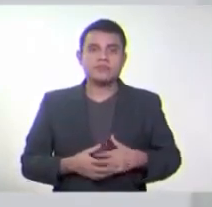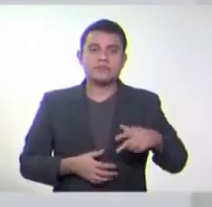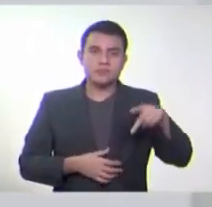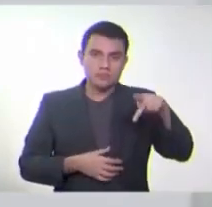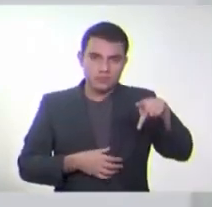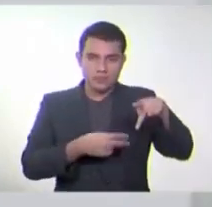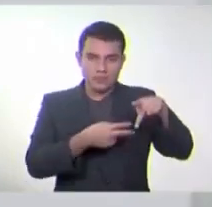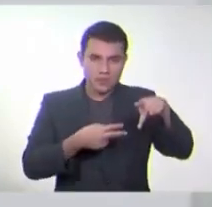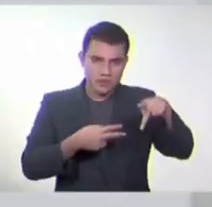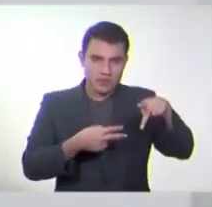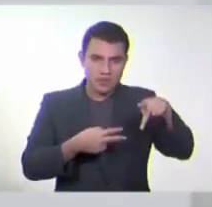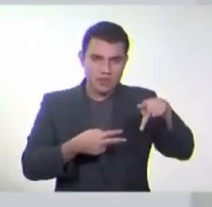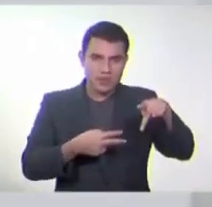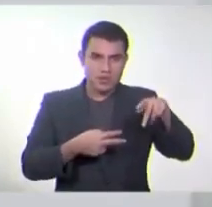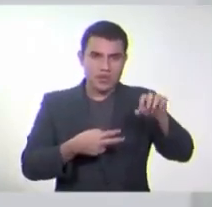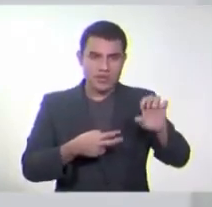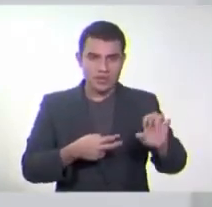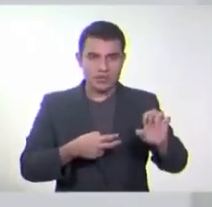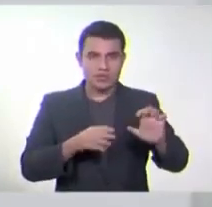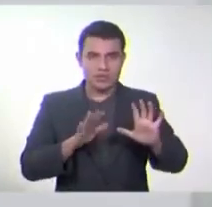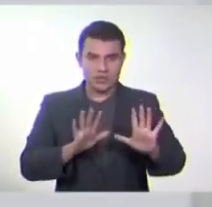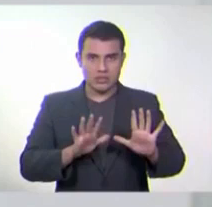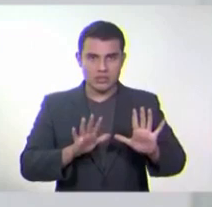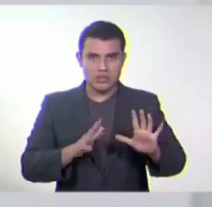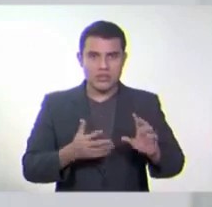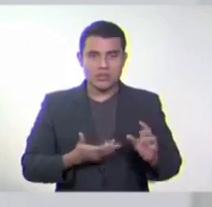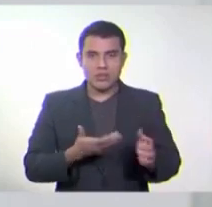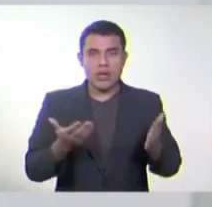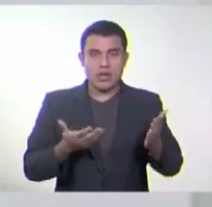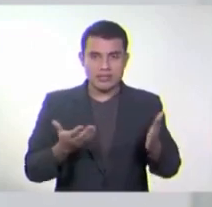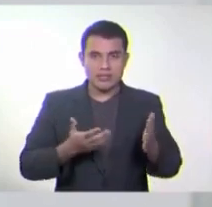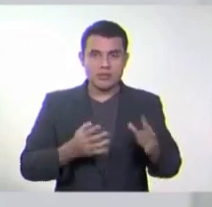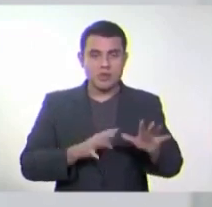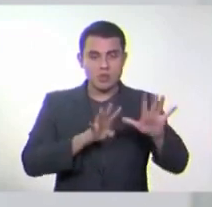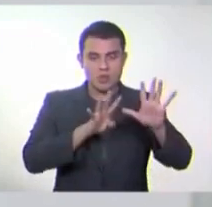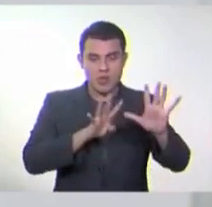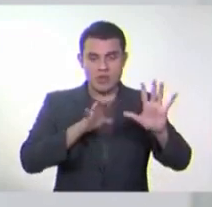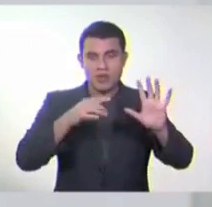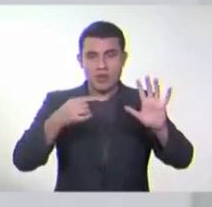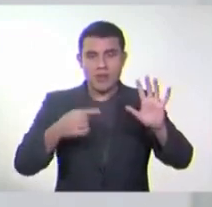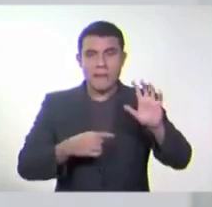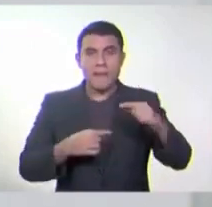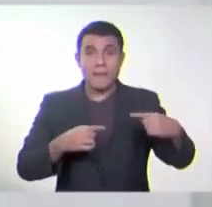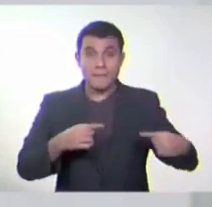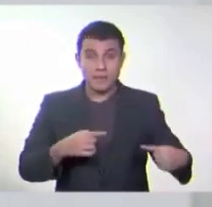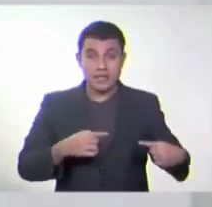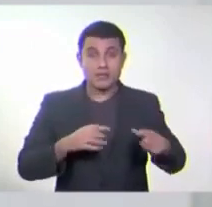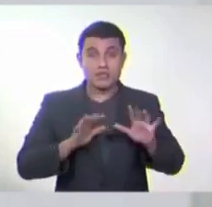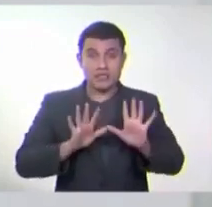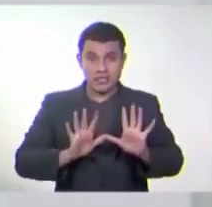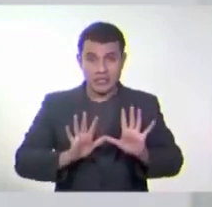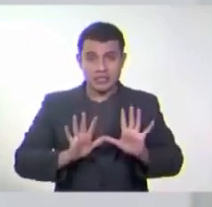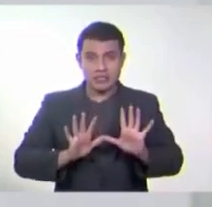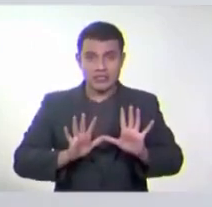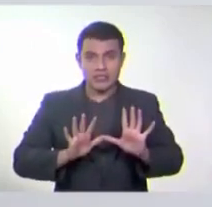Si hacemos la resta, 9 protones menos 10 electrones,